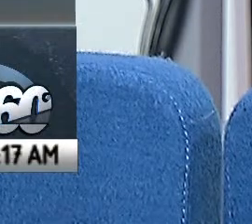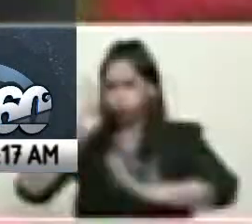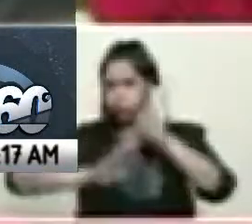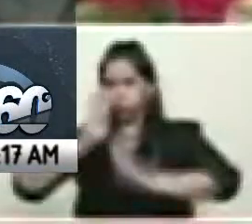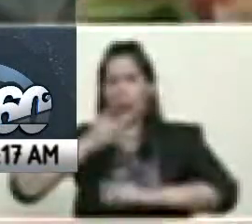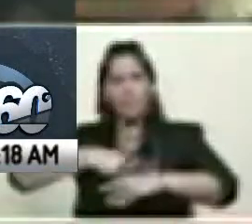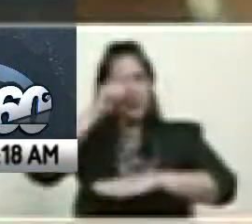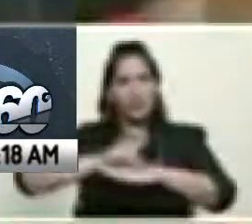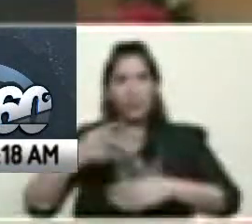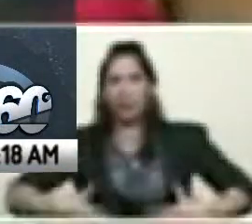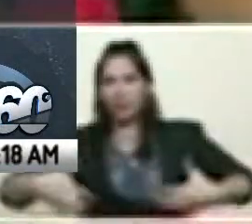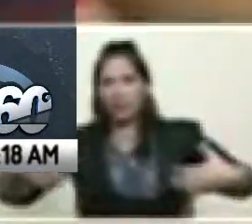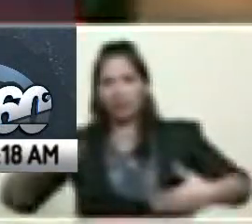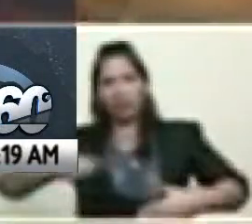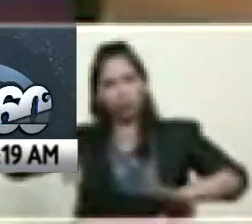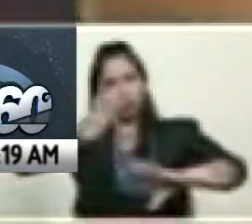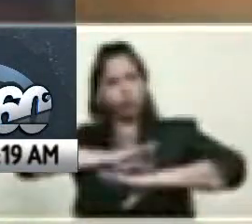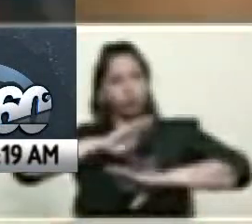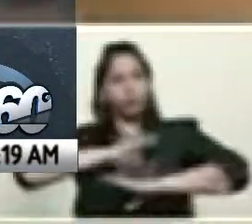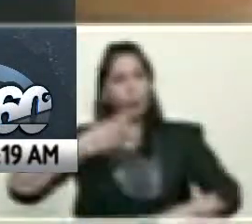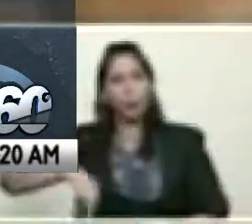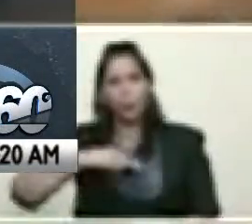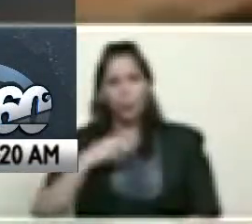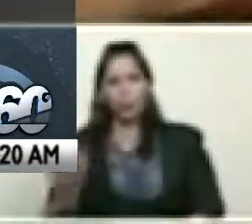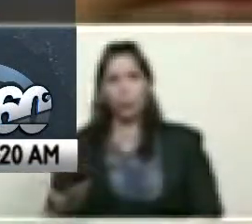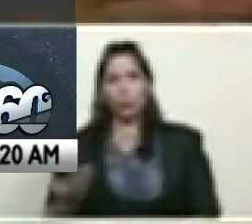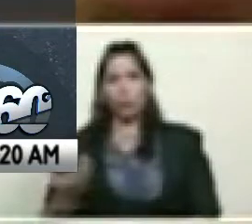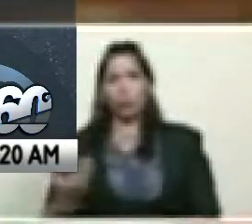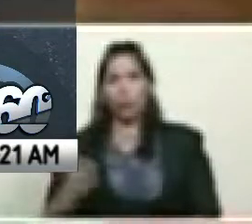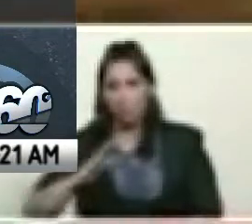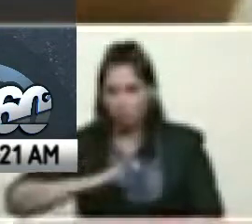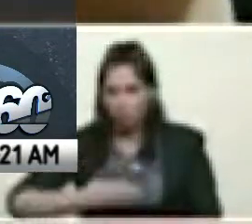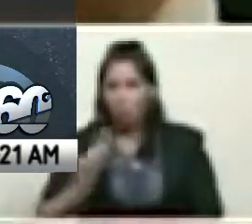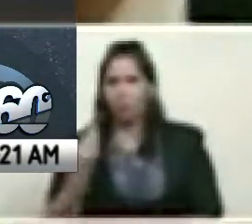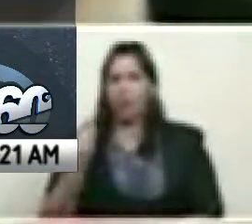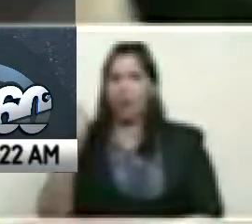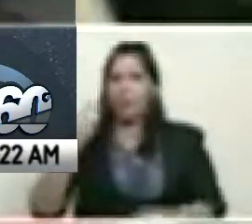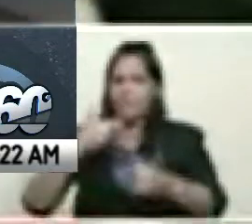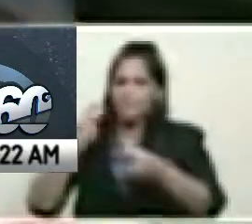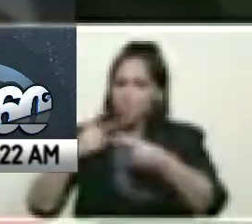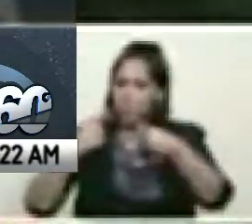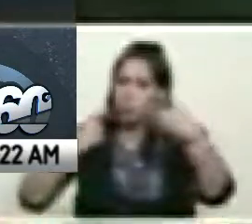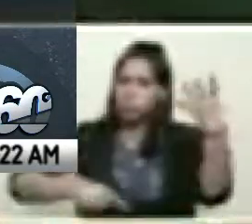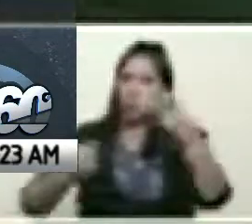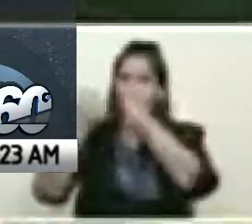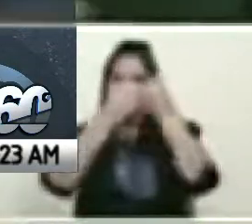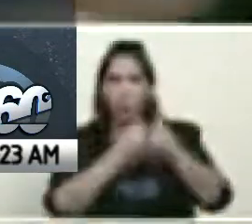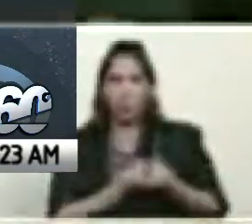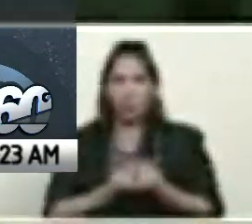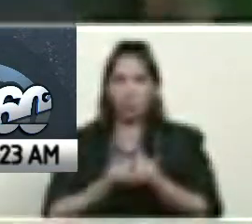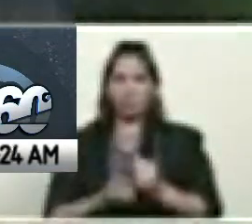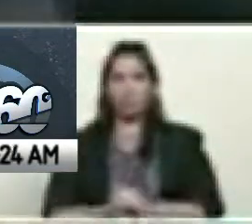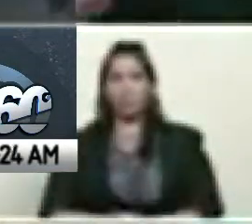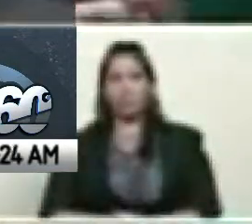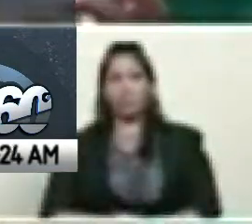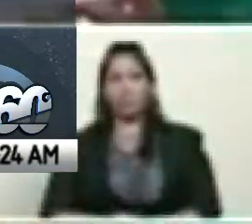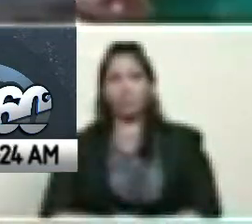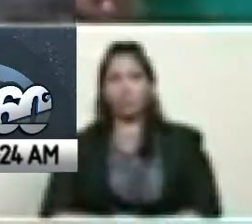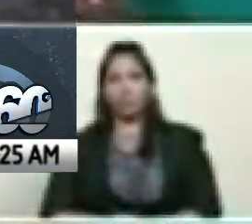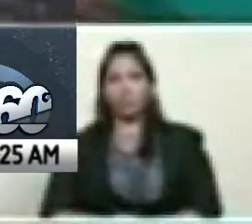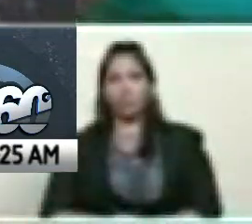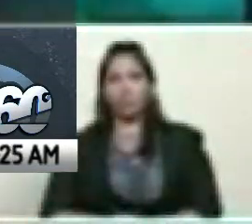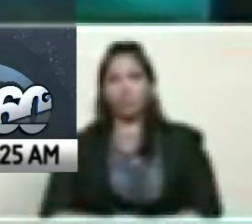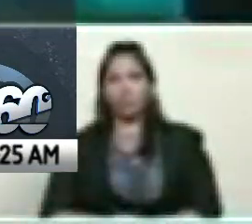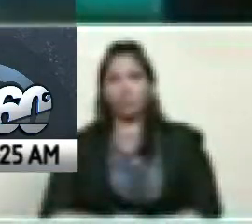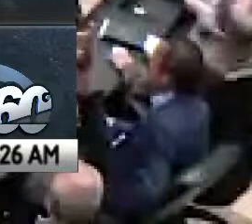parte de la política experto y mexicana pero lo que sí vamos a hacer es intentar contribuir para resolver la crisis humanitaria que no la crisis política y entonces él hace